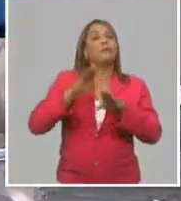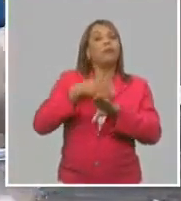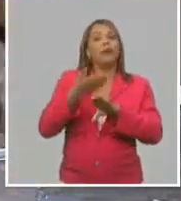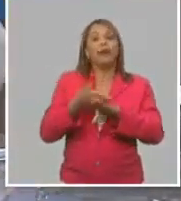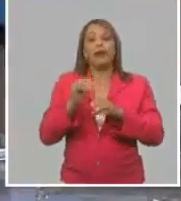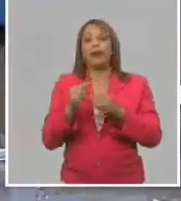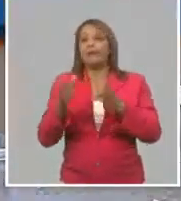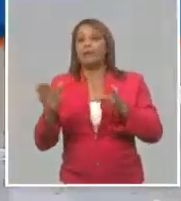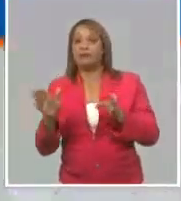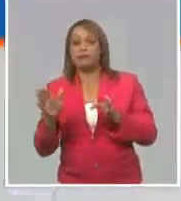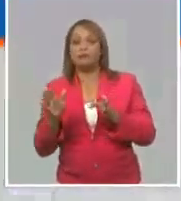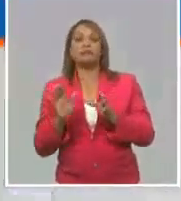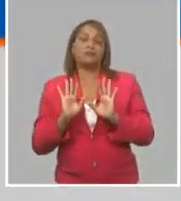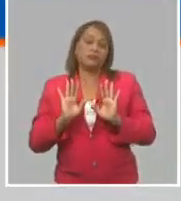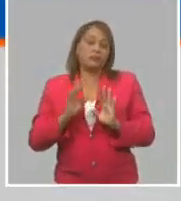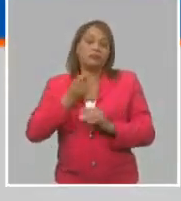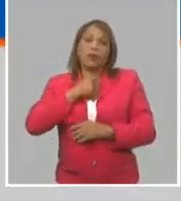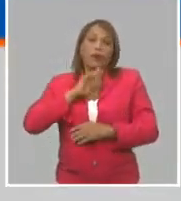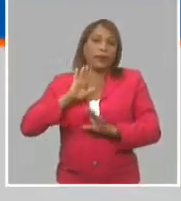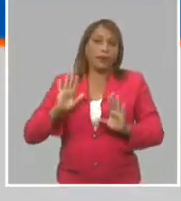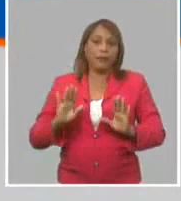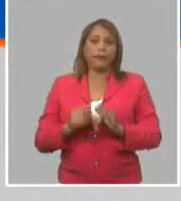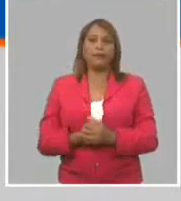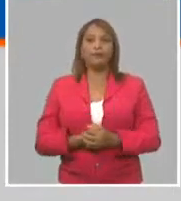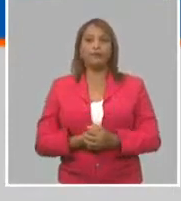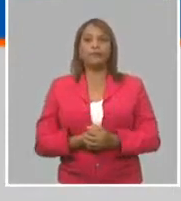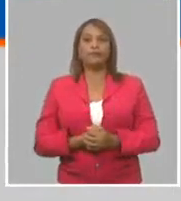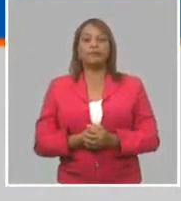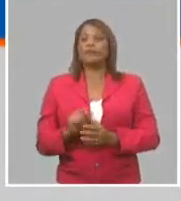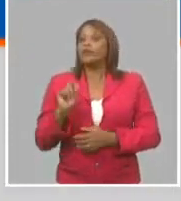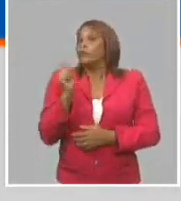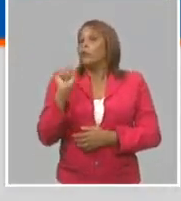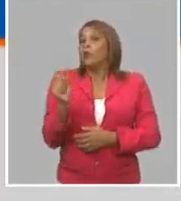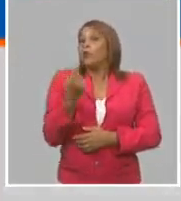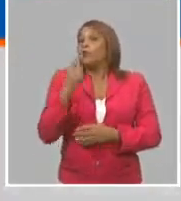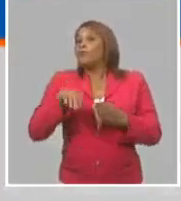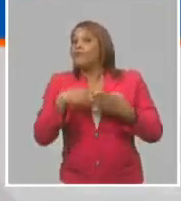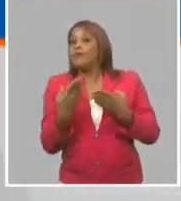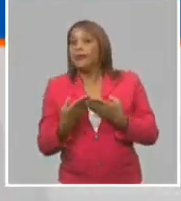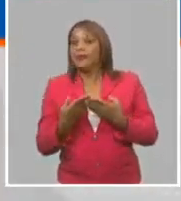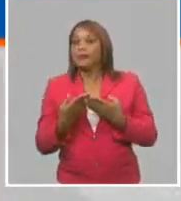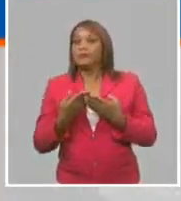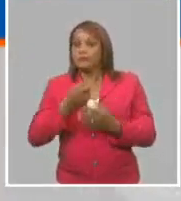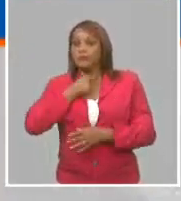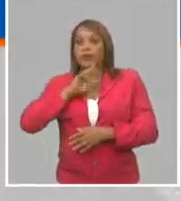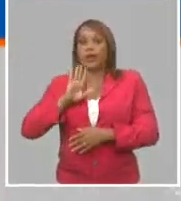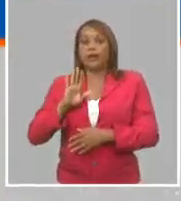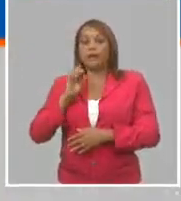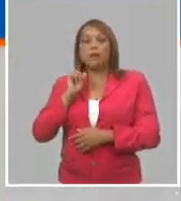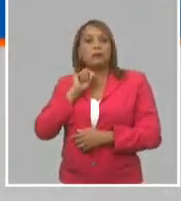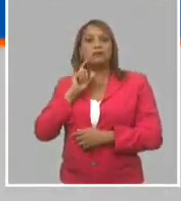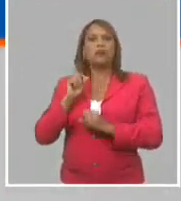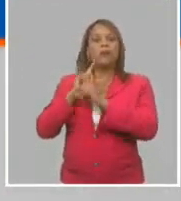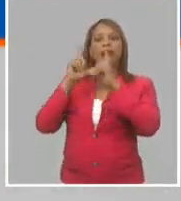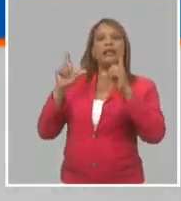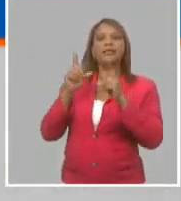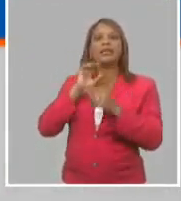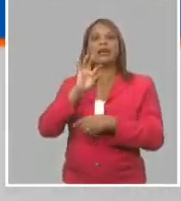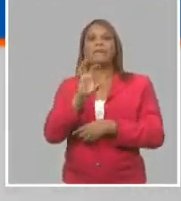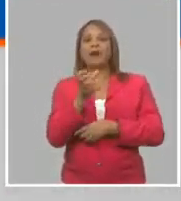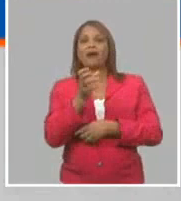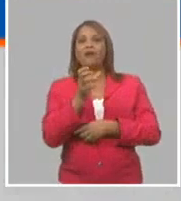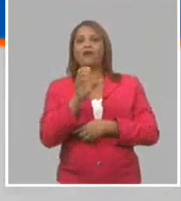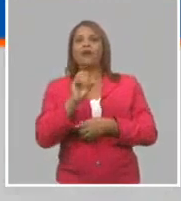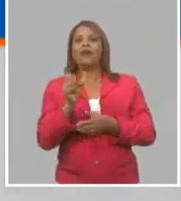diciendo cualquier mes pero debe ser un día primero entonces un día tú de amanecer y el banco